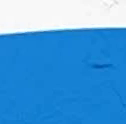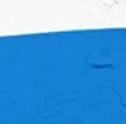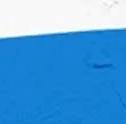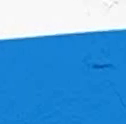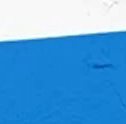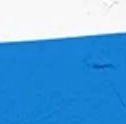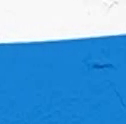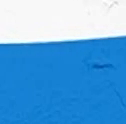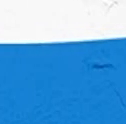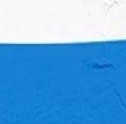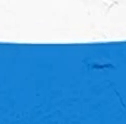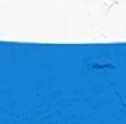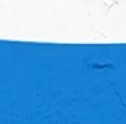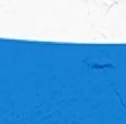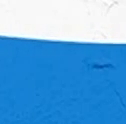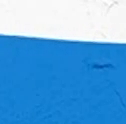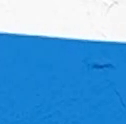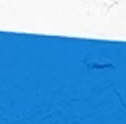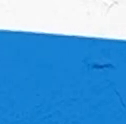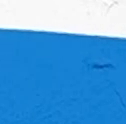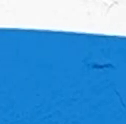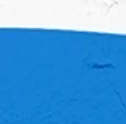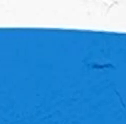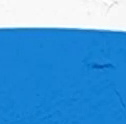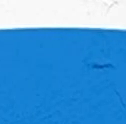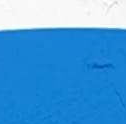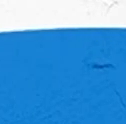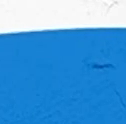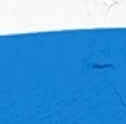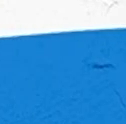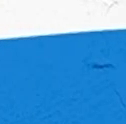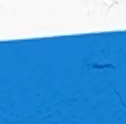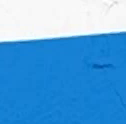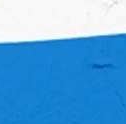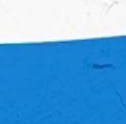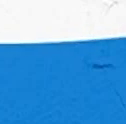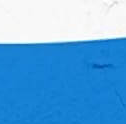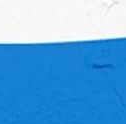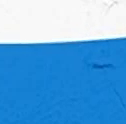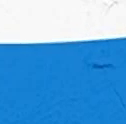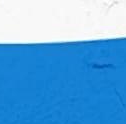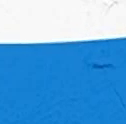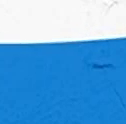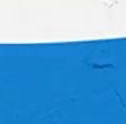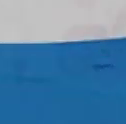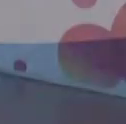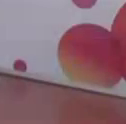de cumplir tus sueños. Bienvenidos al sorteo Loto.